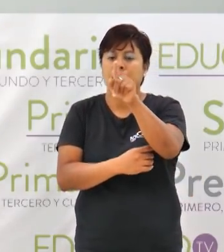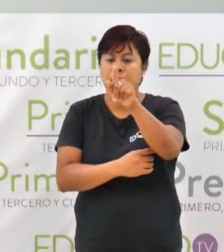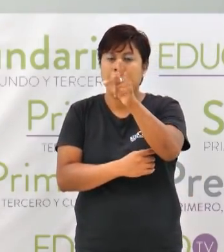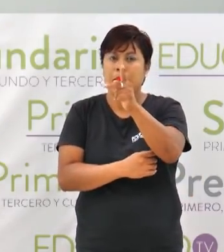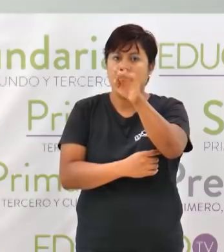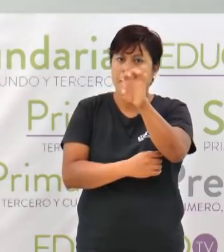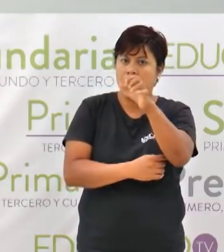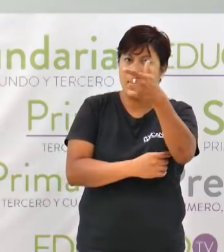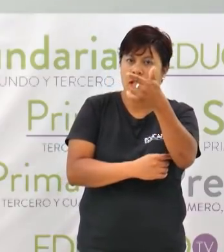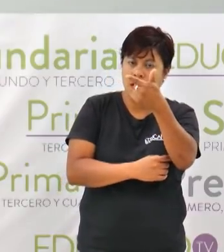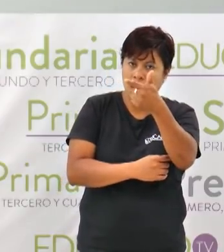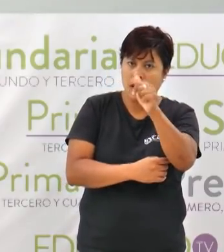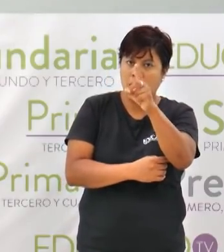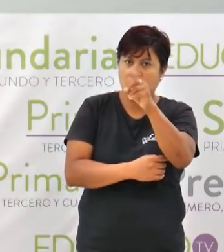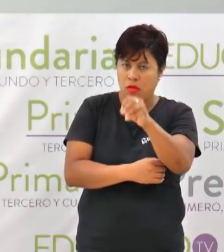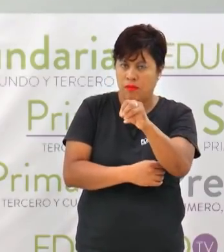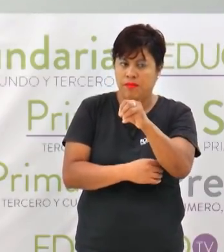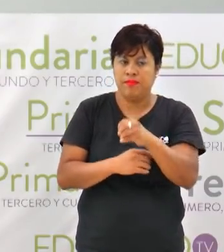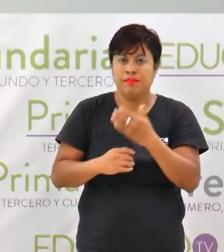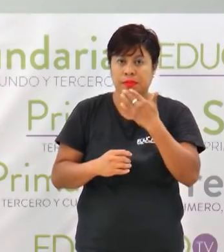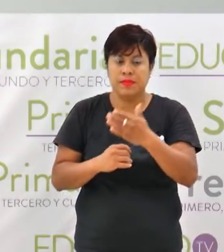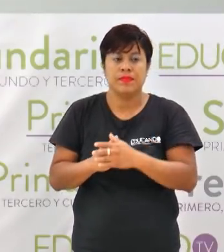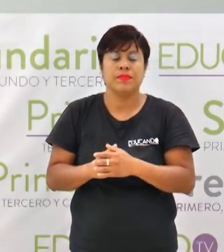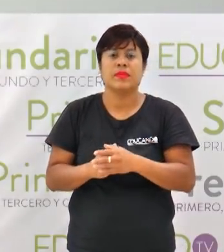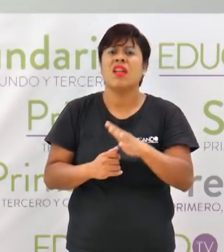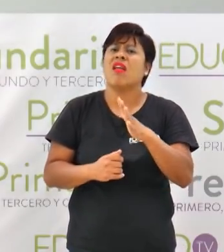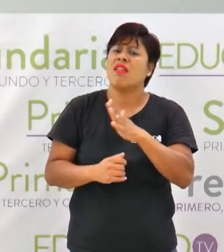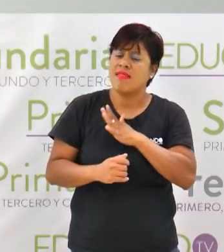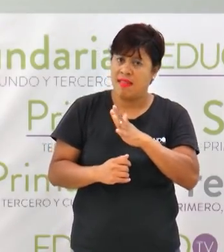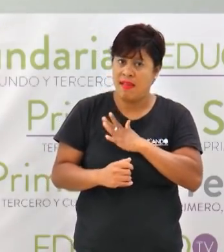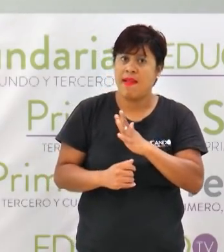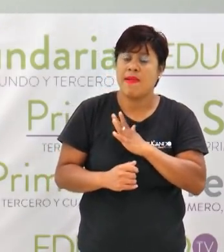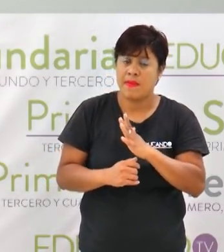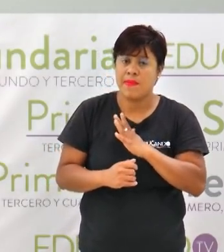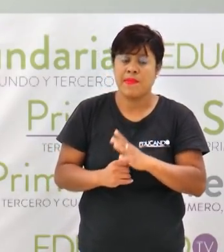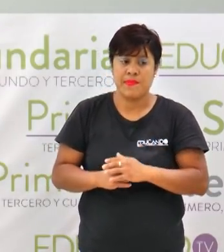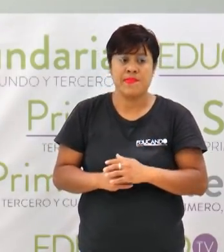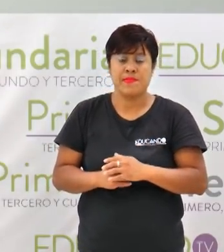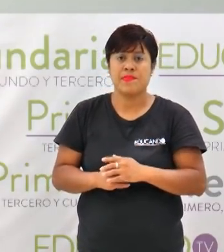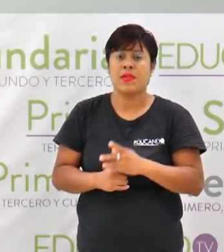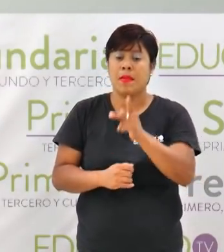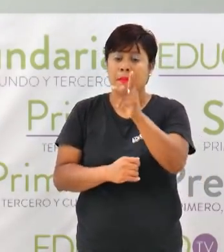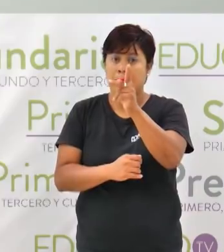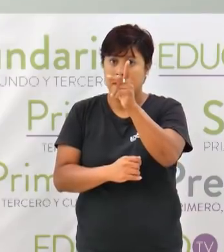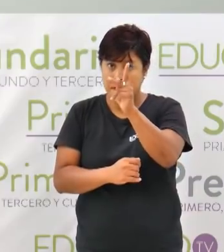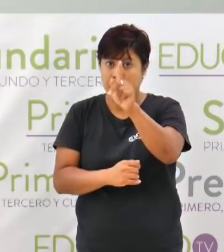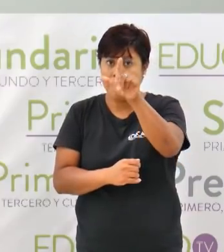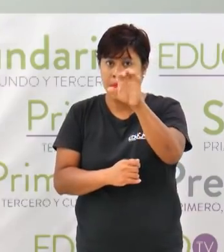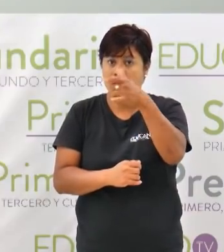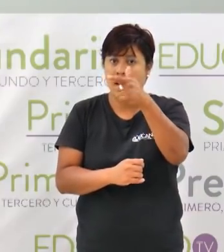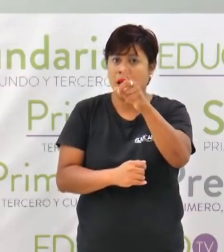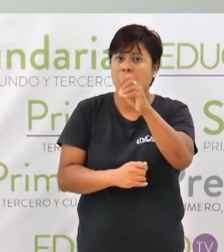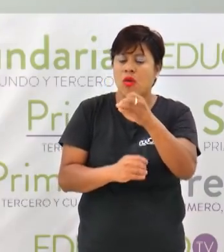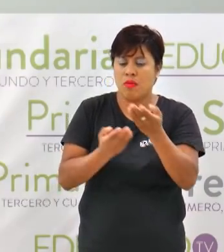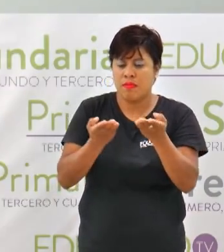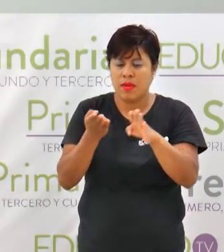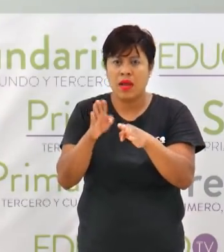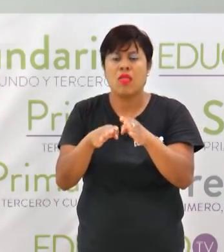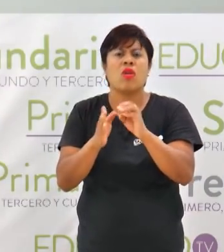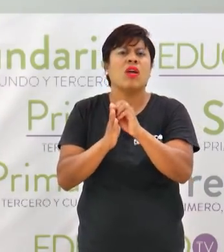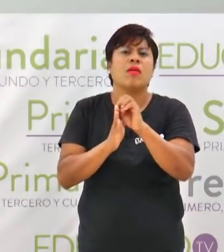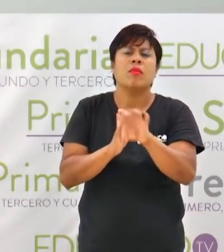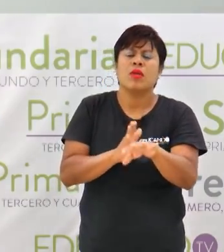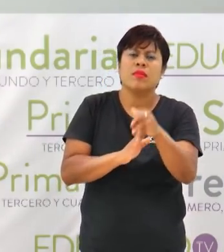plegado. ¿Bien? Y existe un plegado que se llama,